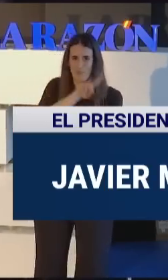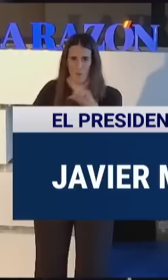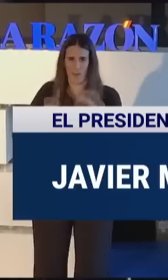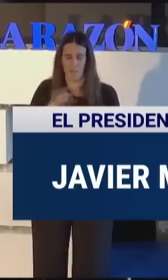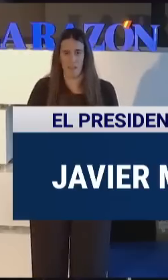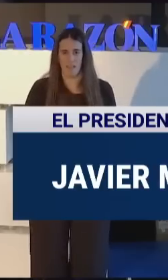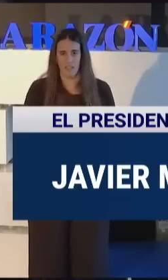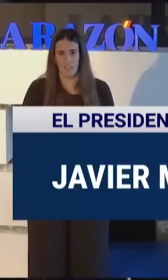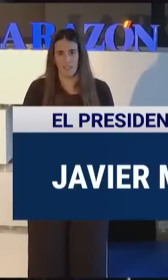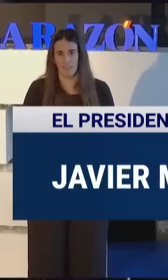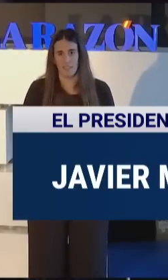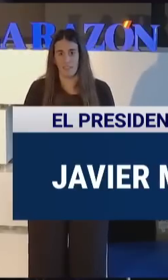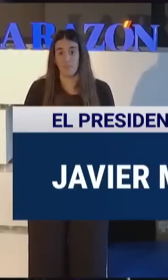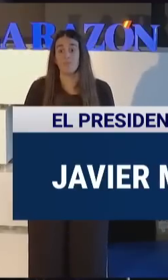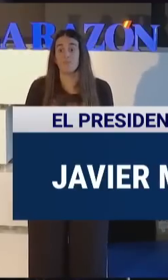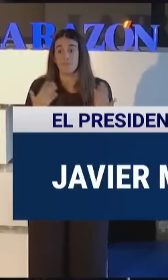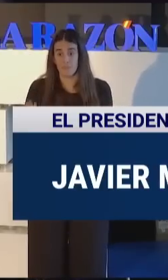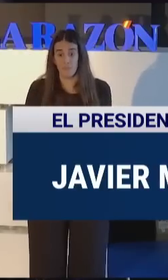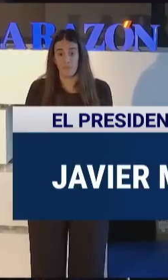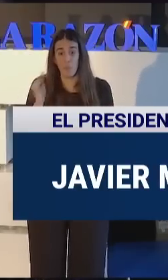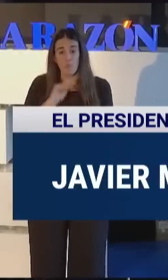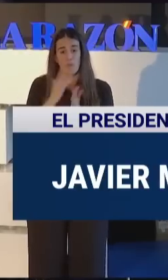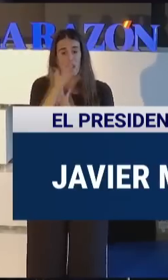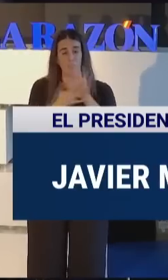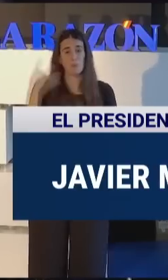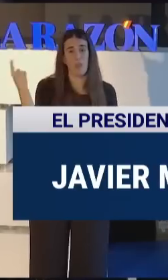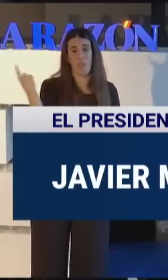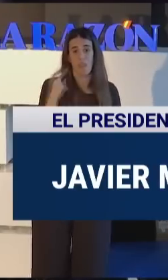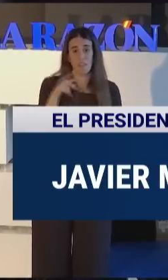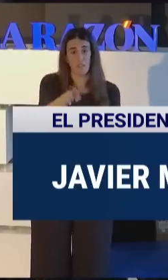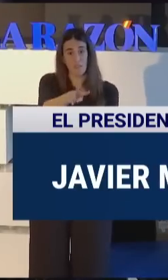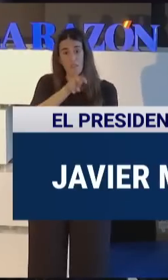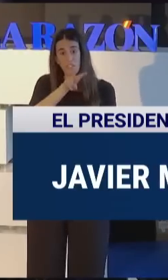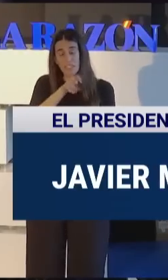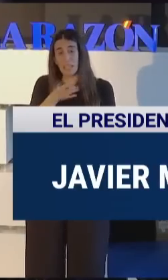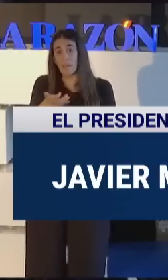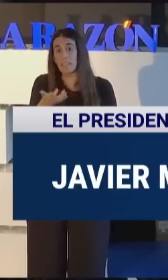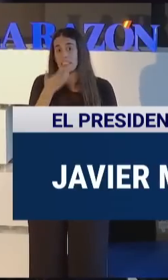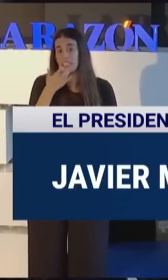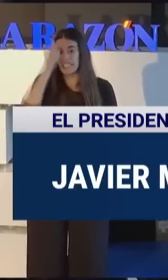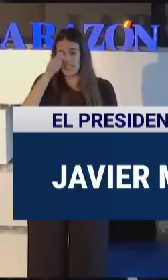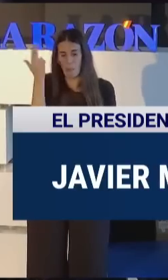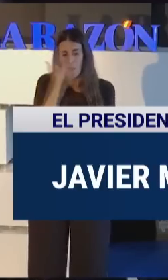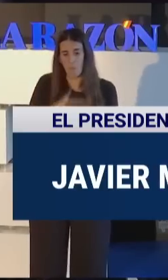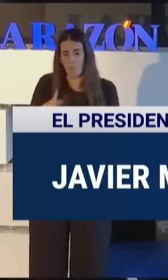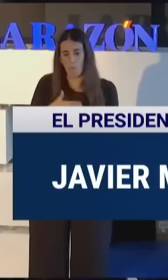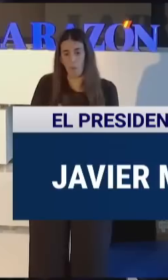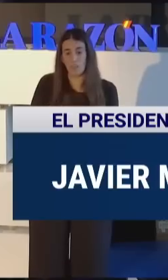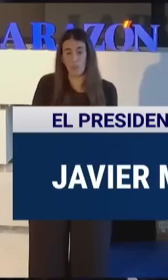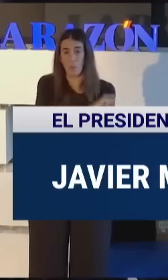problema, digo, que se manifiesta como déficit fiscal. En general, cuanto más inmoral es un político, lo financia con